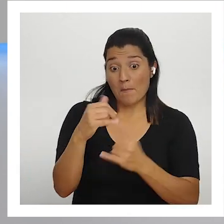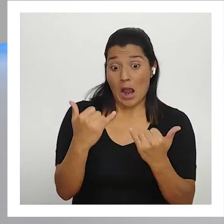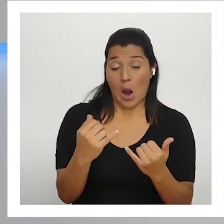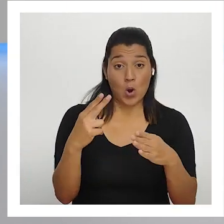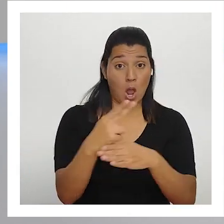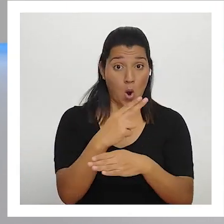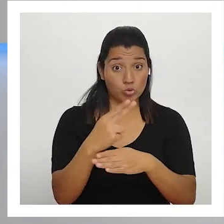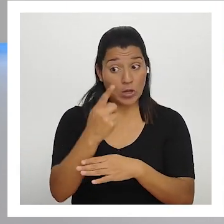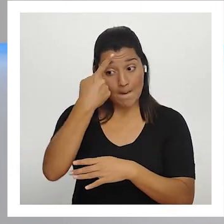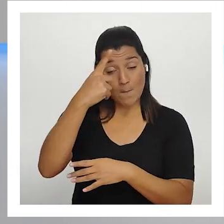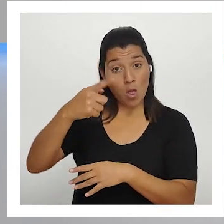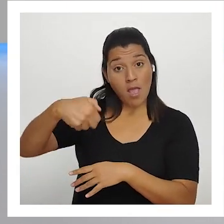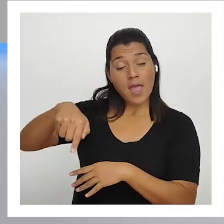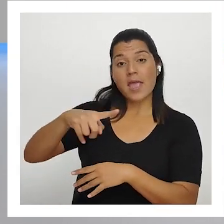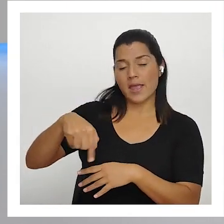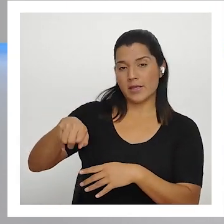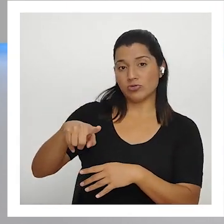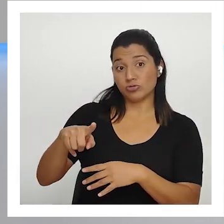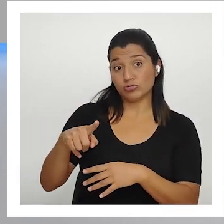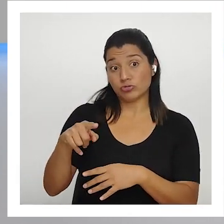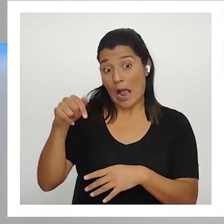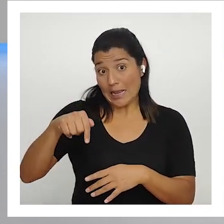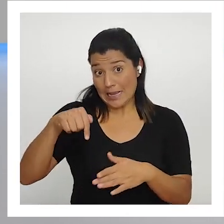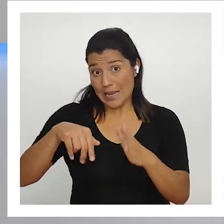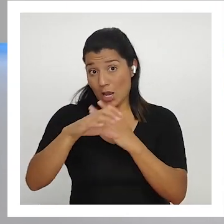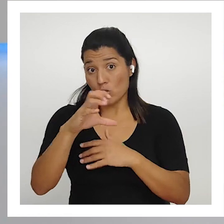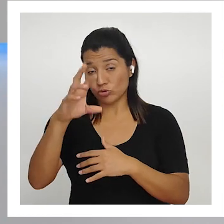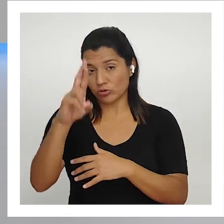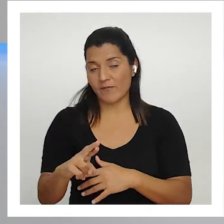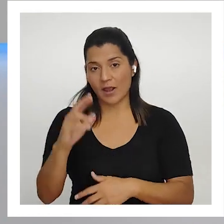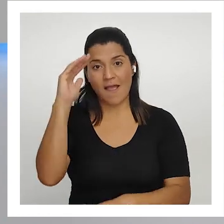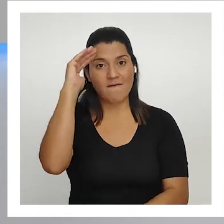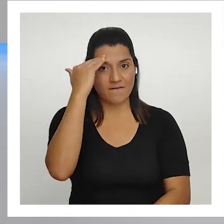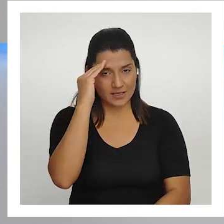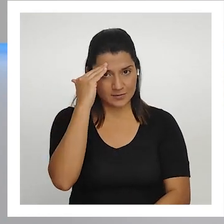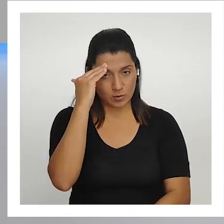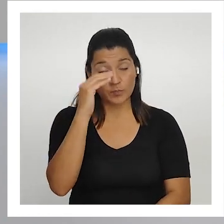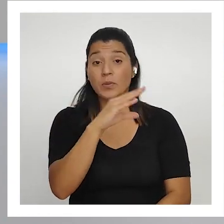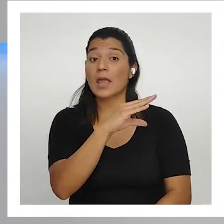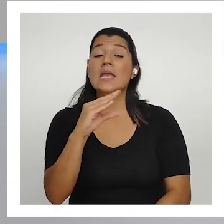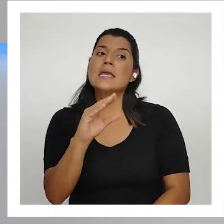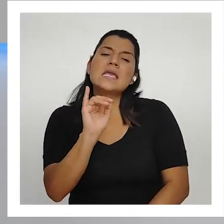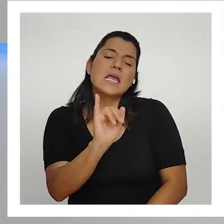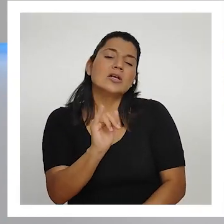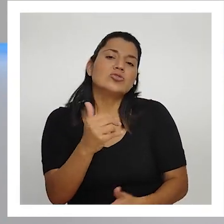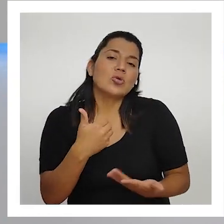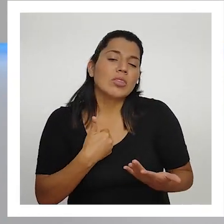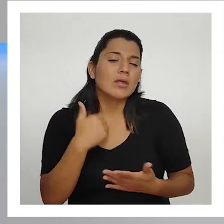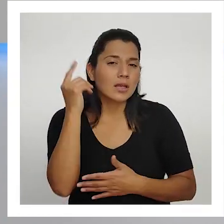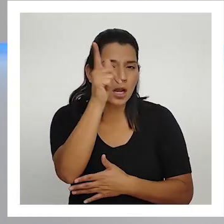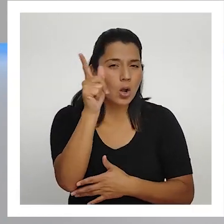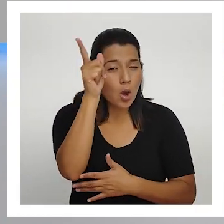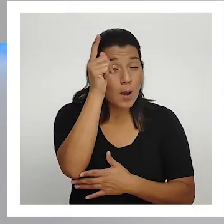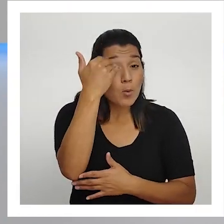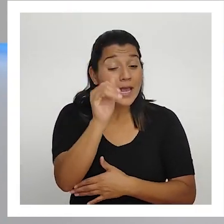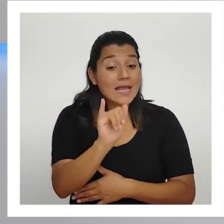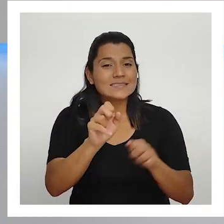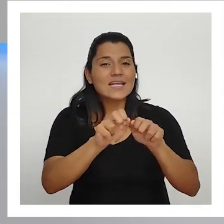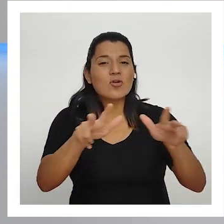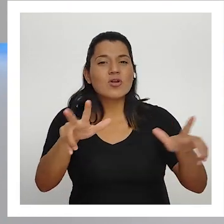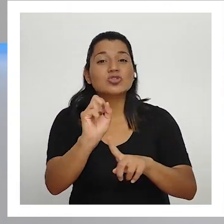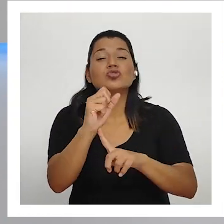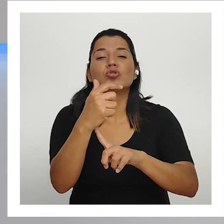crimen transnacional. ¿Por qué métodos es que están pidiendo ellos que se paguen? Porque esos podrían ser elementos en el que la gente puede también identificar de